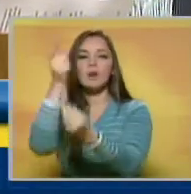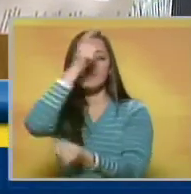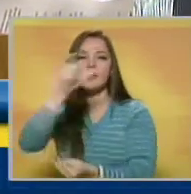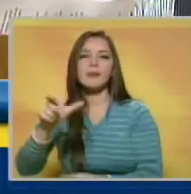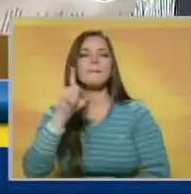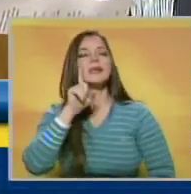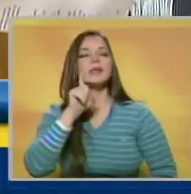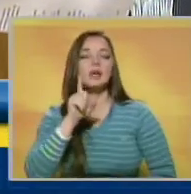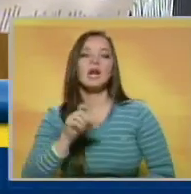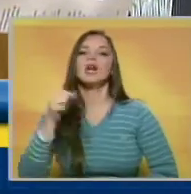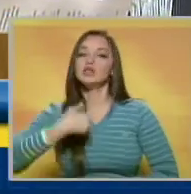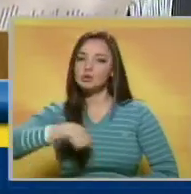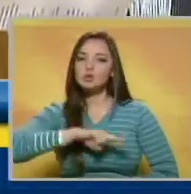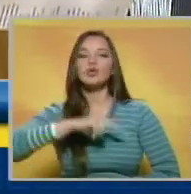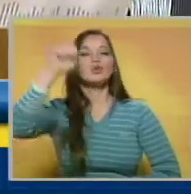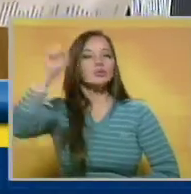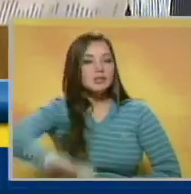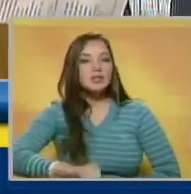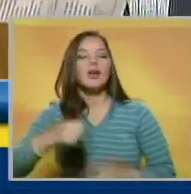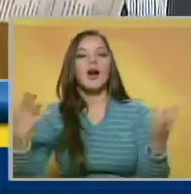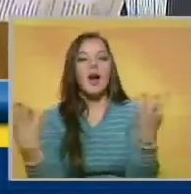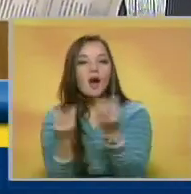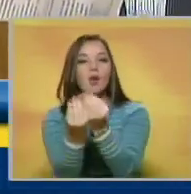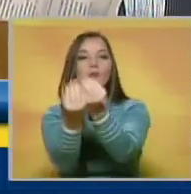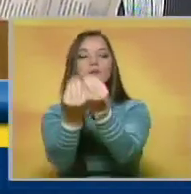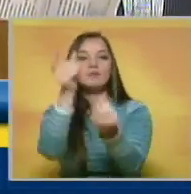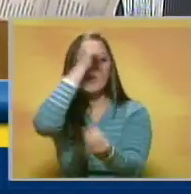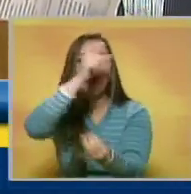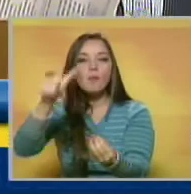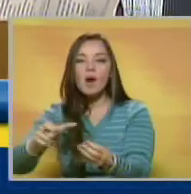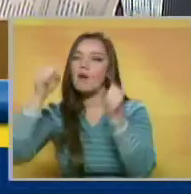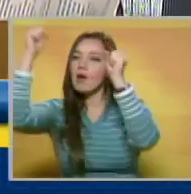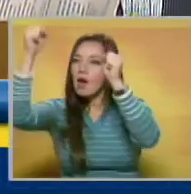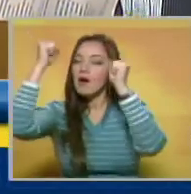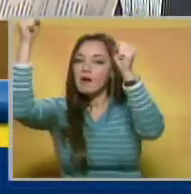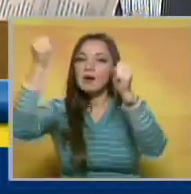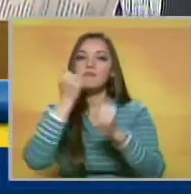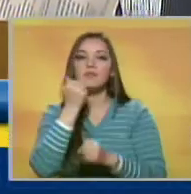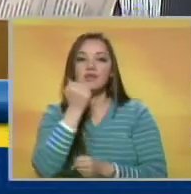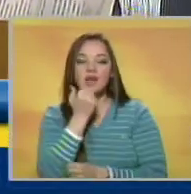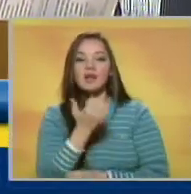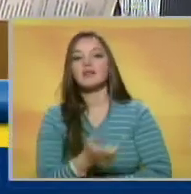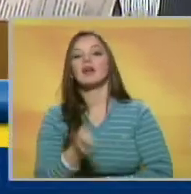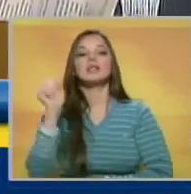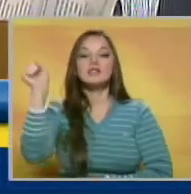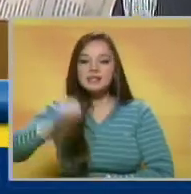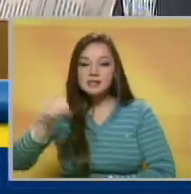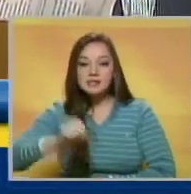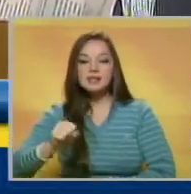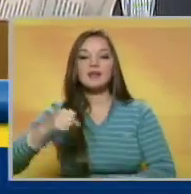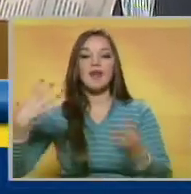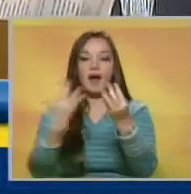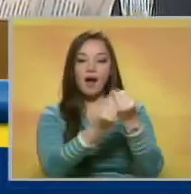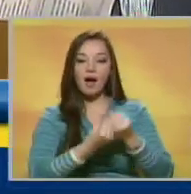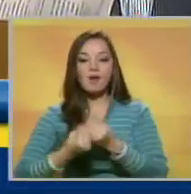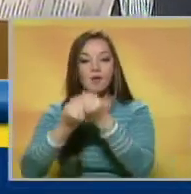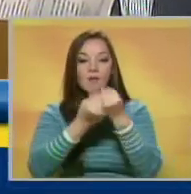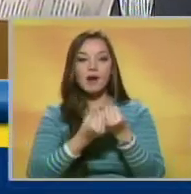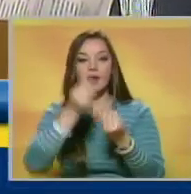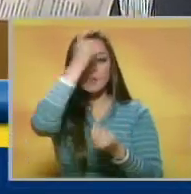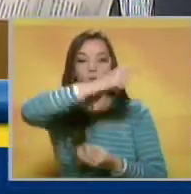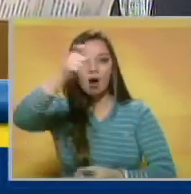populares, todas las fuerzas de la unidad democrática, sí estamos acompañando al pueblo en su